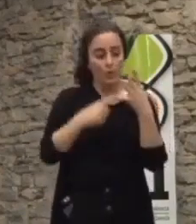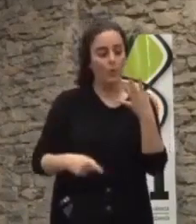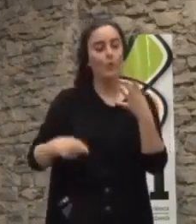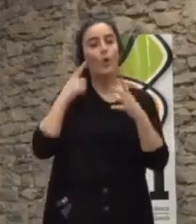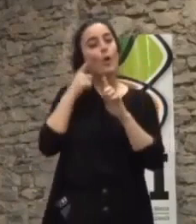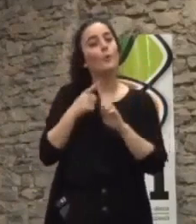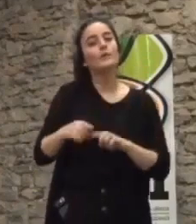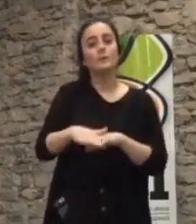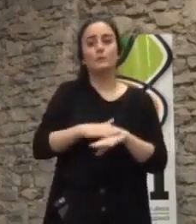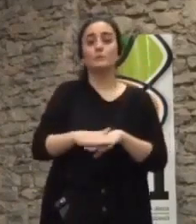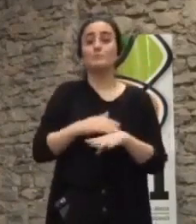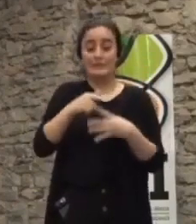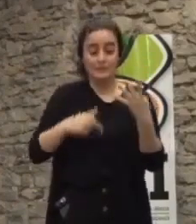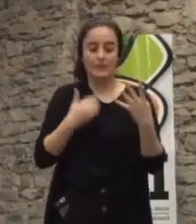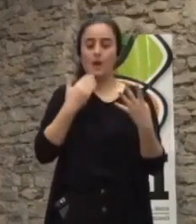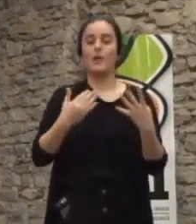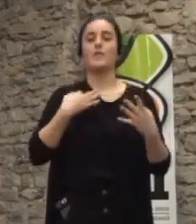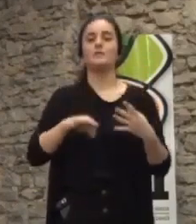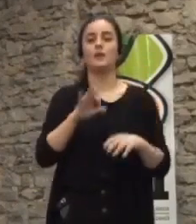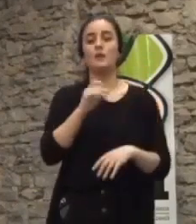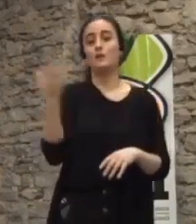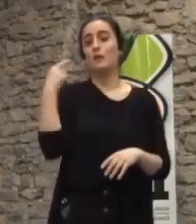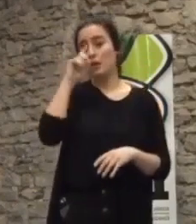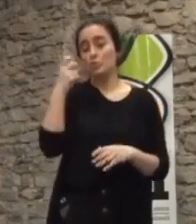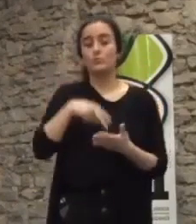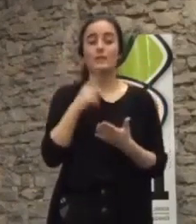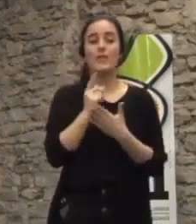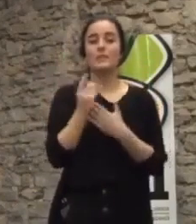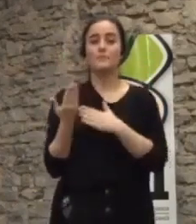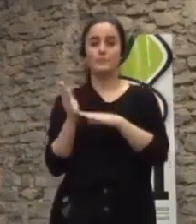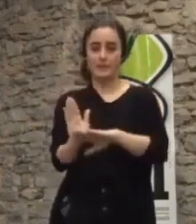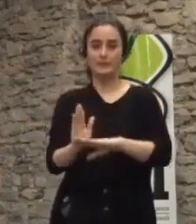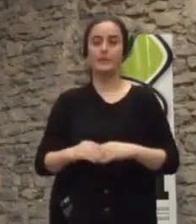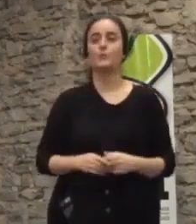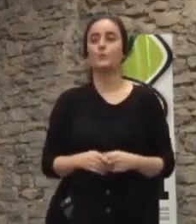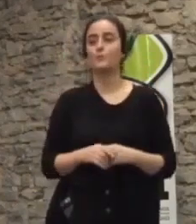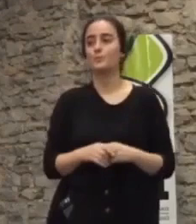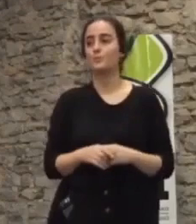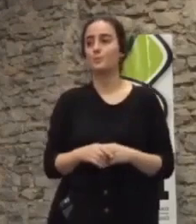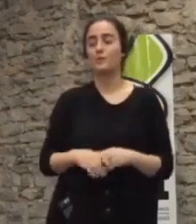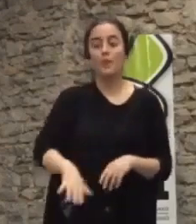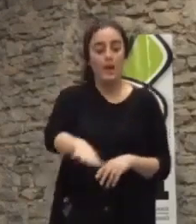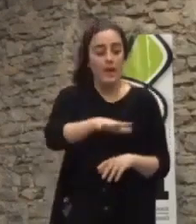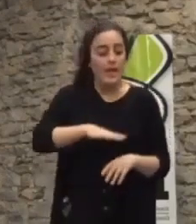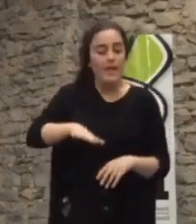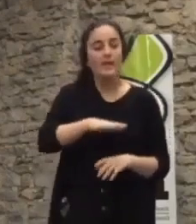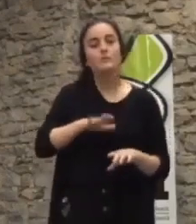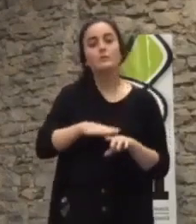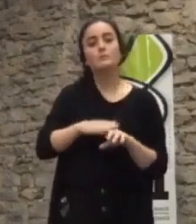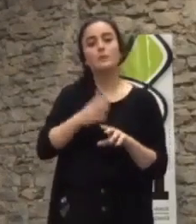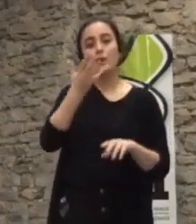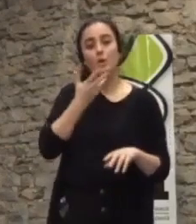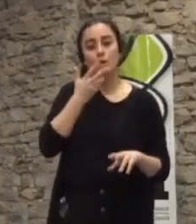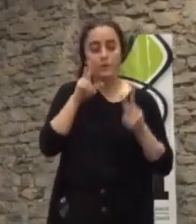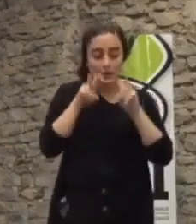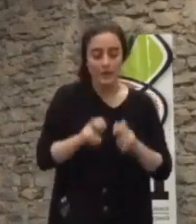base que dieron pie a esa presentación en el 2016. Bueno, ser un espacio para el conocimiento y el análisis de